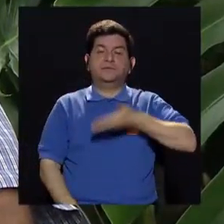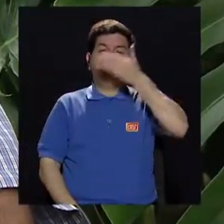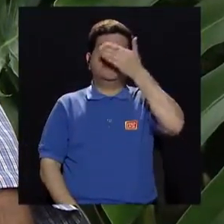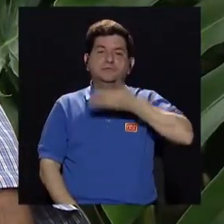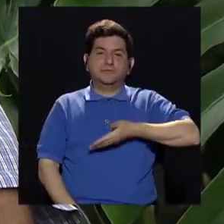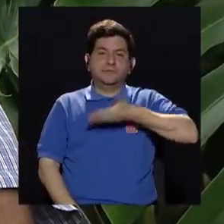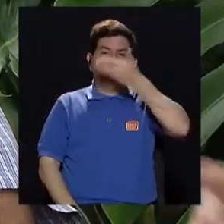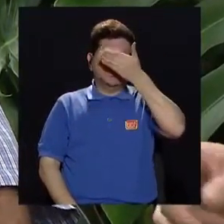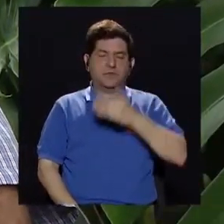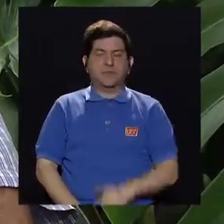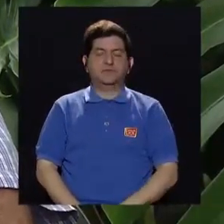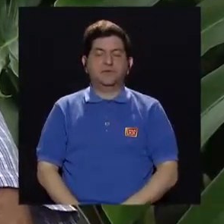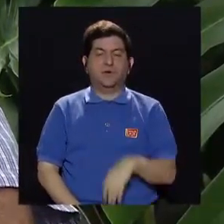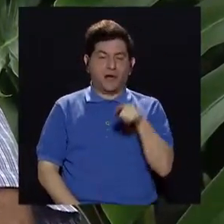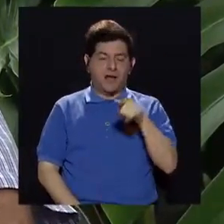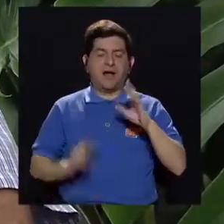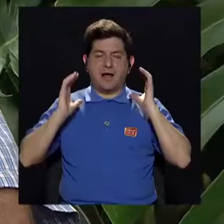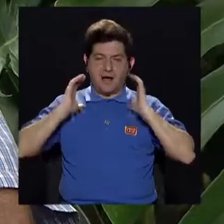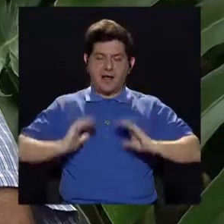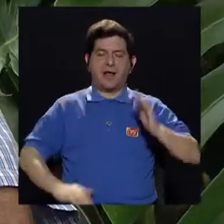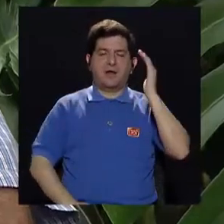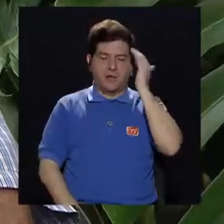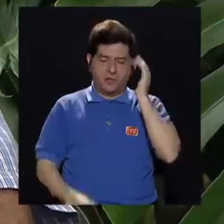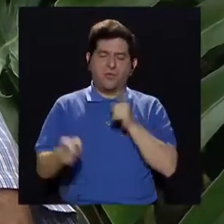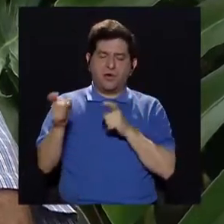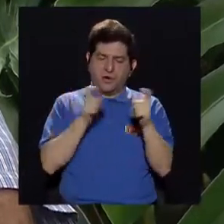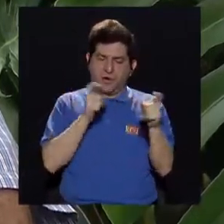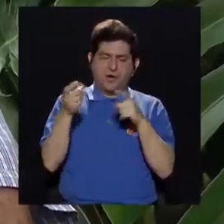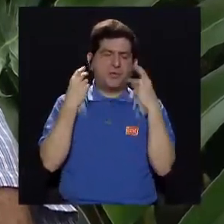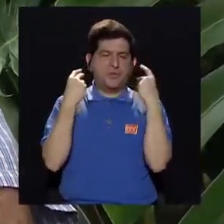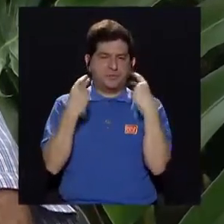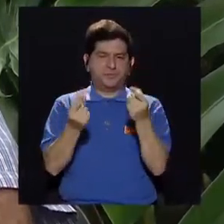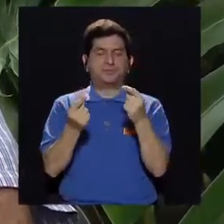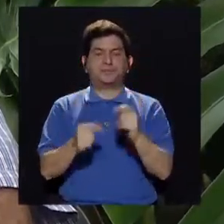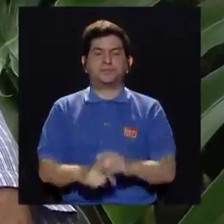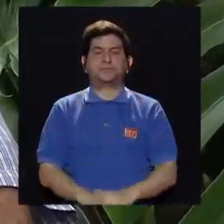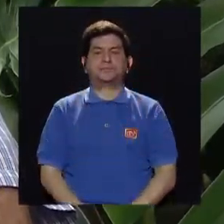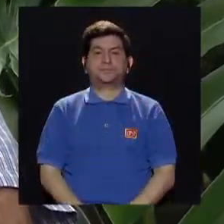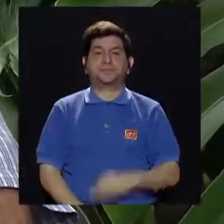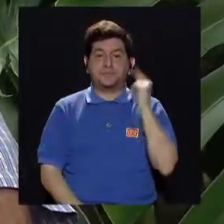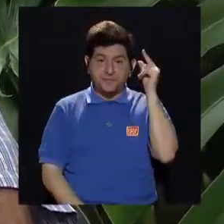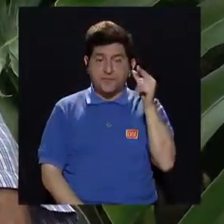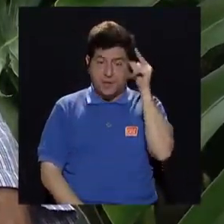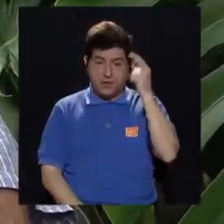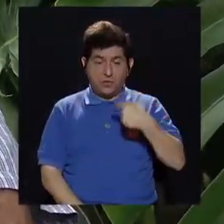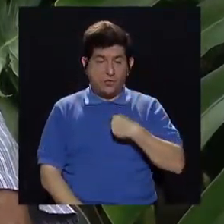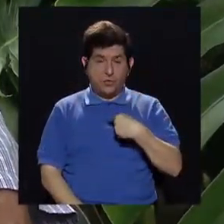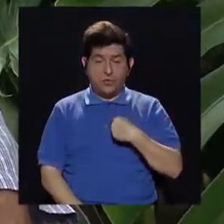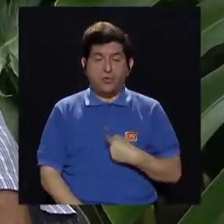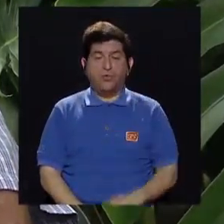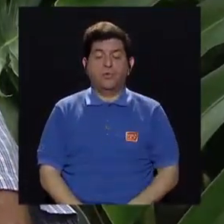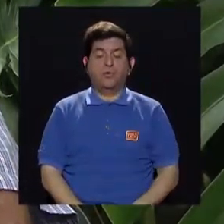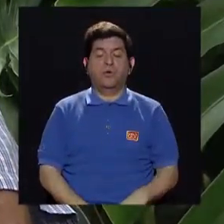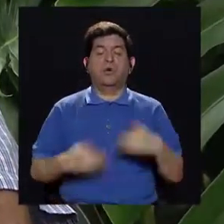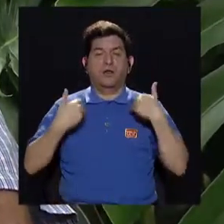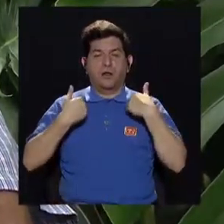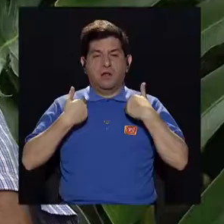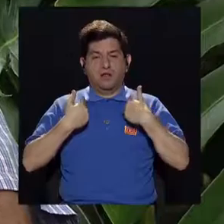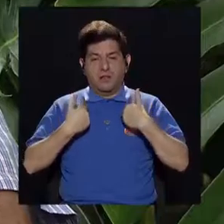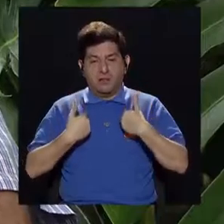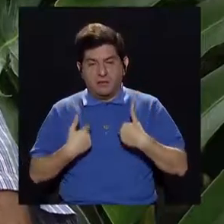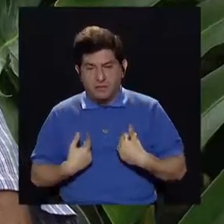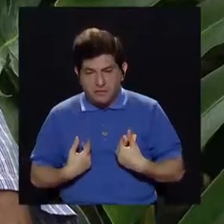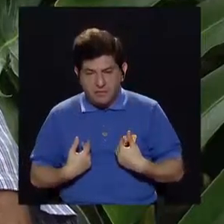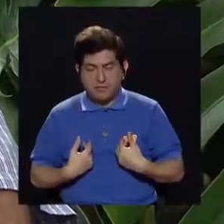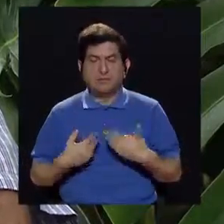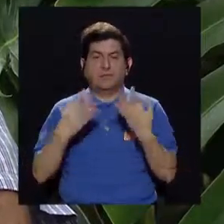algo que el cuerpo es muy sabio. El cuerpo sabe regularlo también automáticamente, ¿verdad? Evidentemente, cuando uno está más cansado,